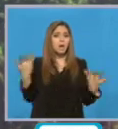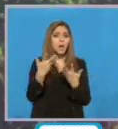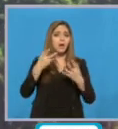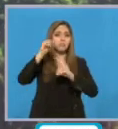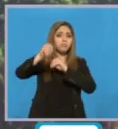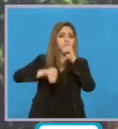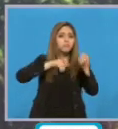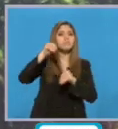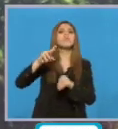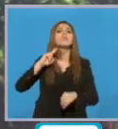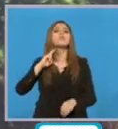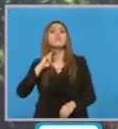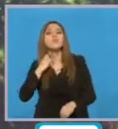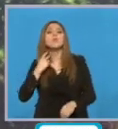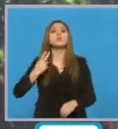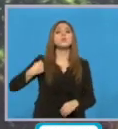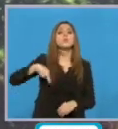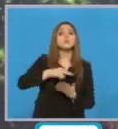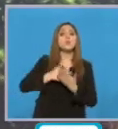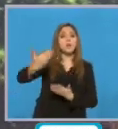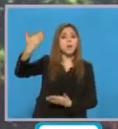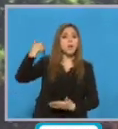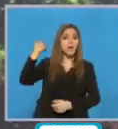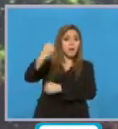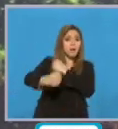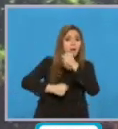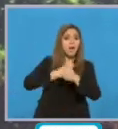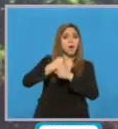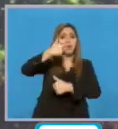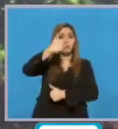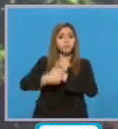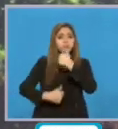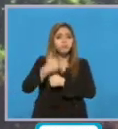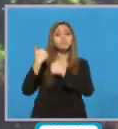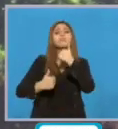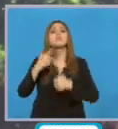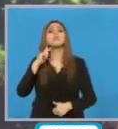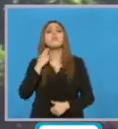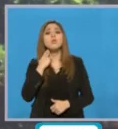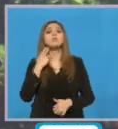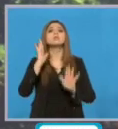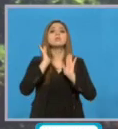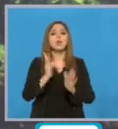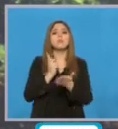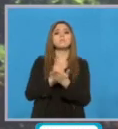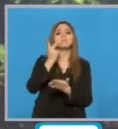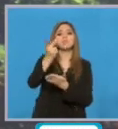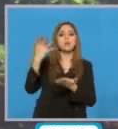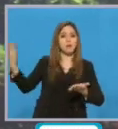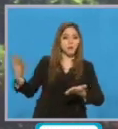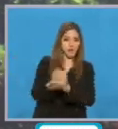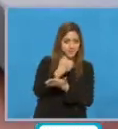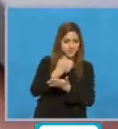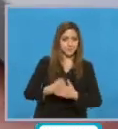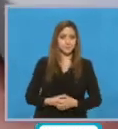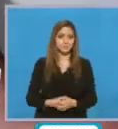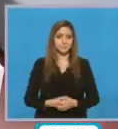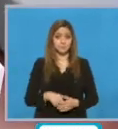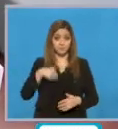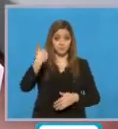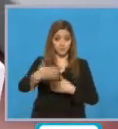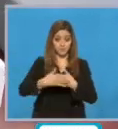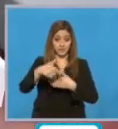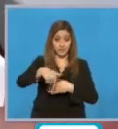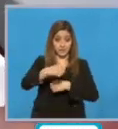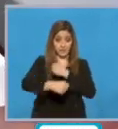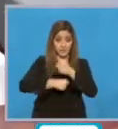años compitiendo en concursos internacionales de Sí. robótica y hemos obtenido algunos logros. Muy bien, y precisamente un gran concurso al que van a participar este